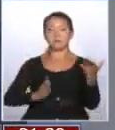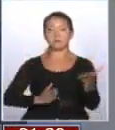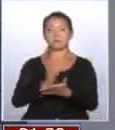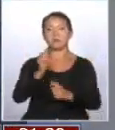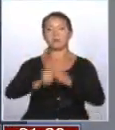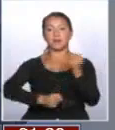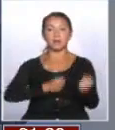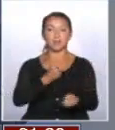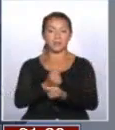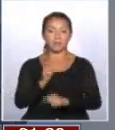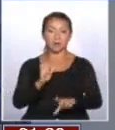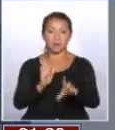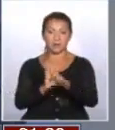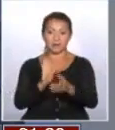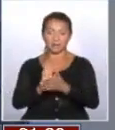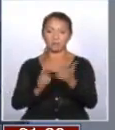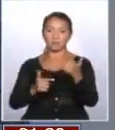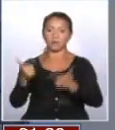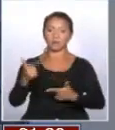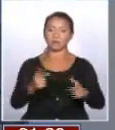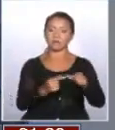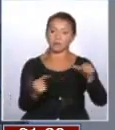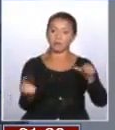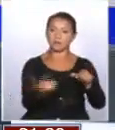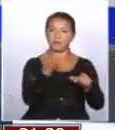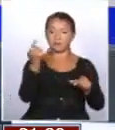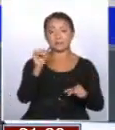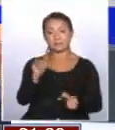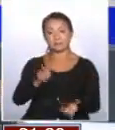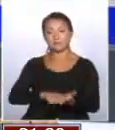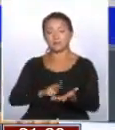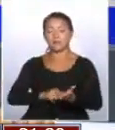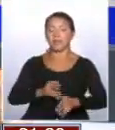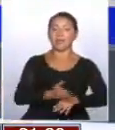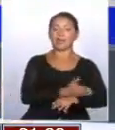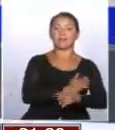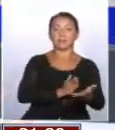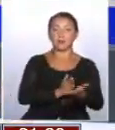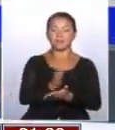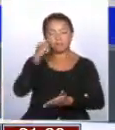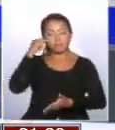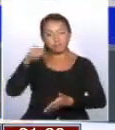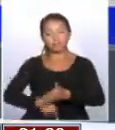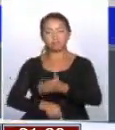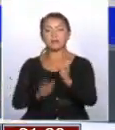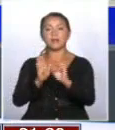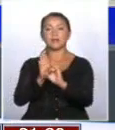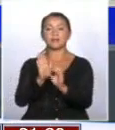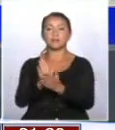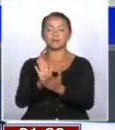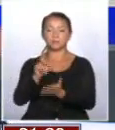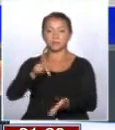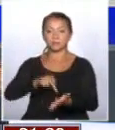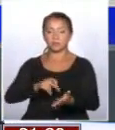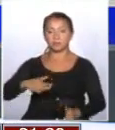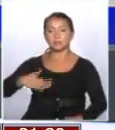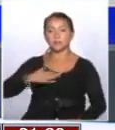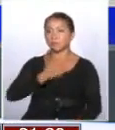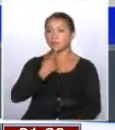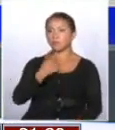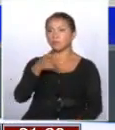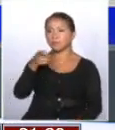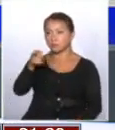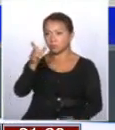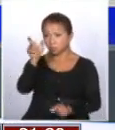año legislativo y político nacional. De todas maneras, antes de entrar de lleno a este estatuto parlamentario, yo quisiera preguntarle a usted en su